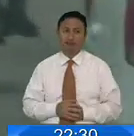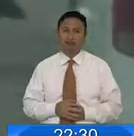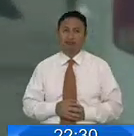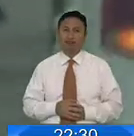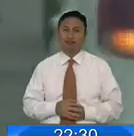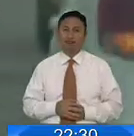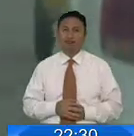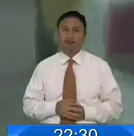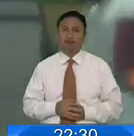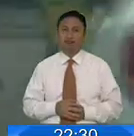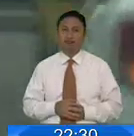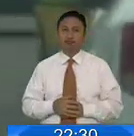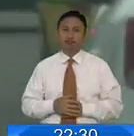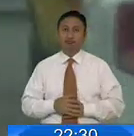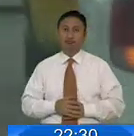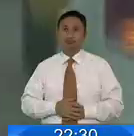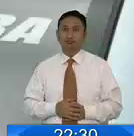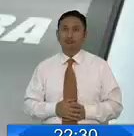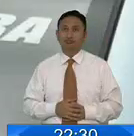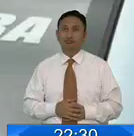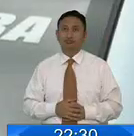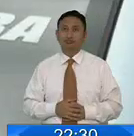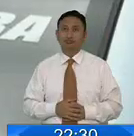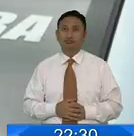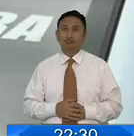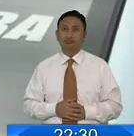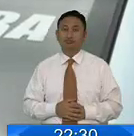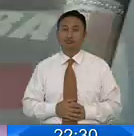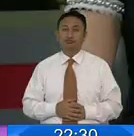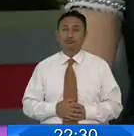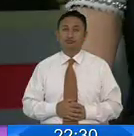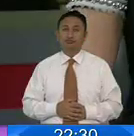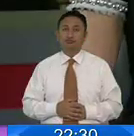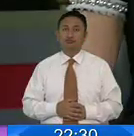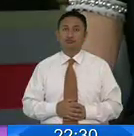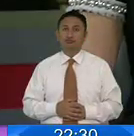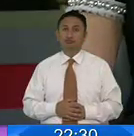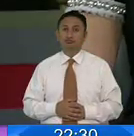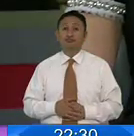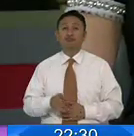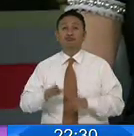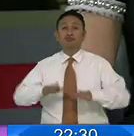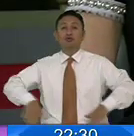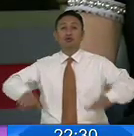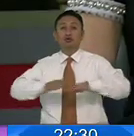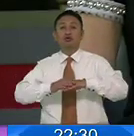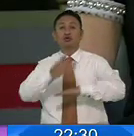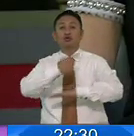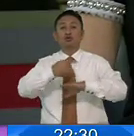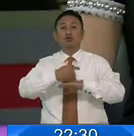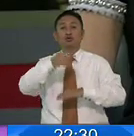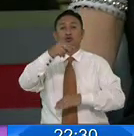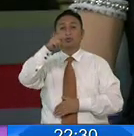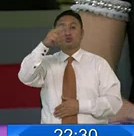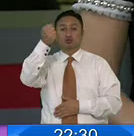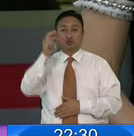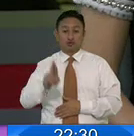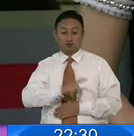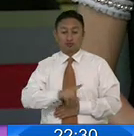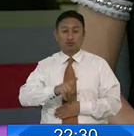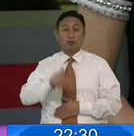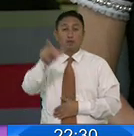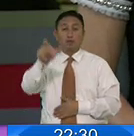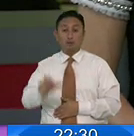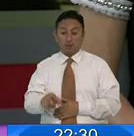u2 desde tulcán informa vivían enríquez en el sector del guasmo sur en guayaquil fue detenido un sujeto acusado